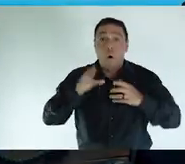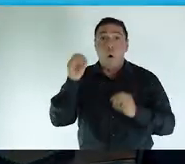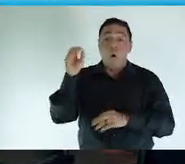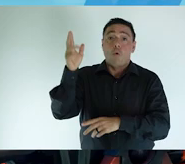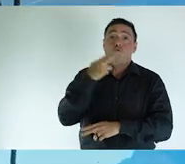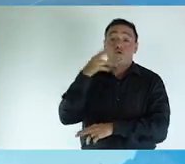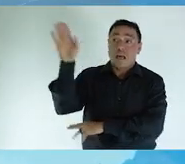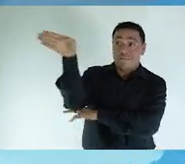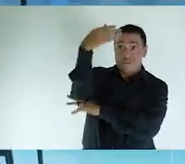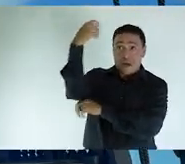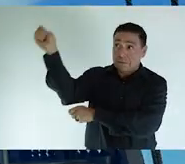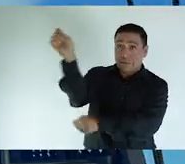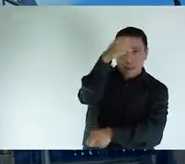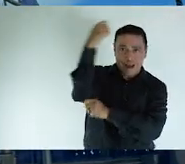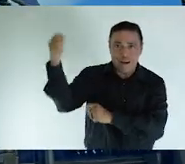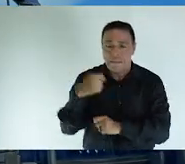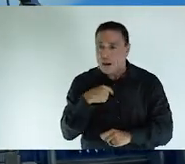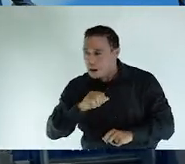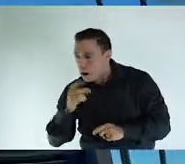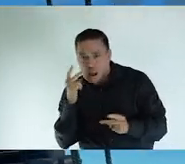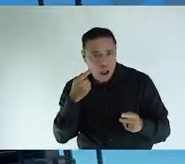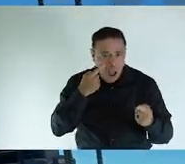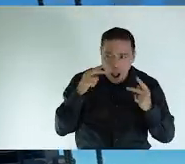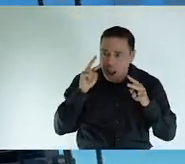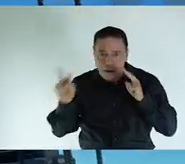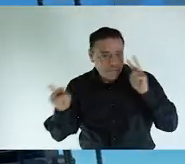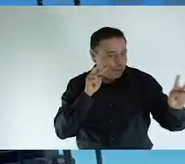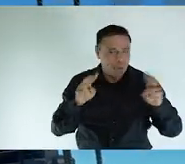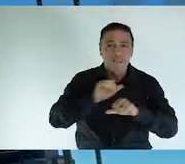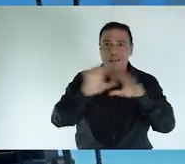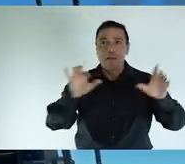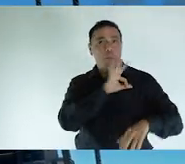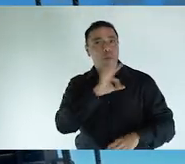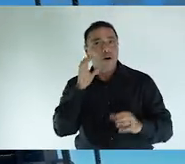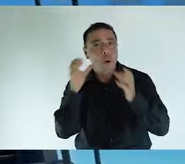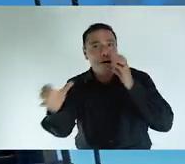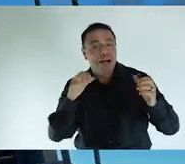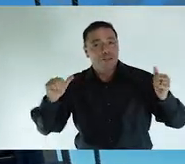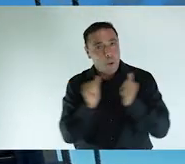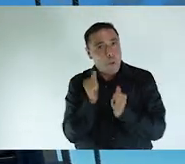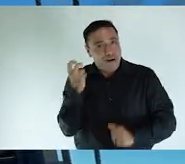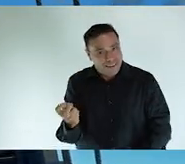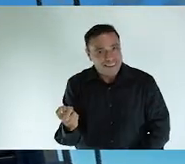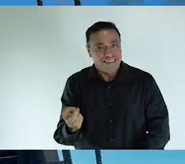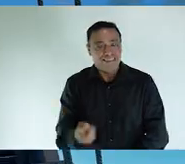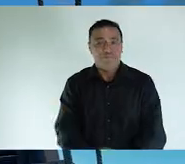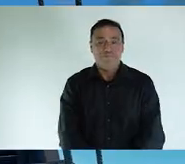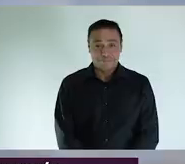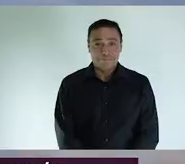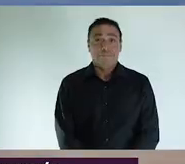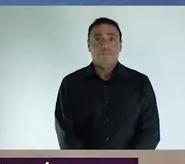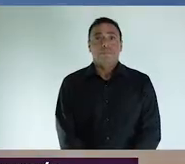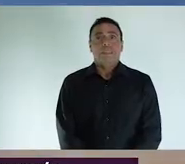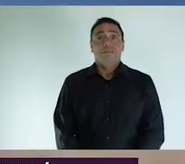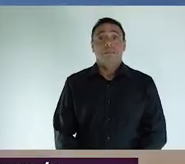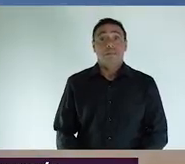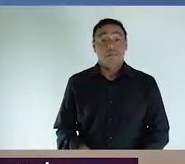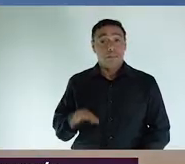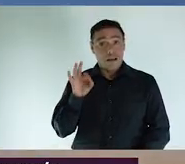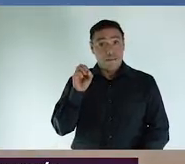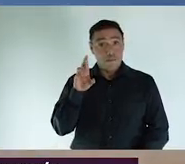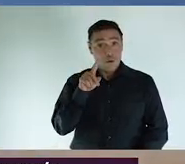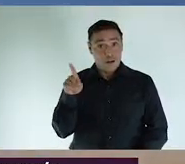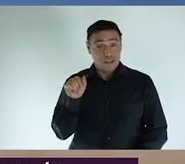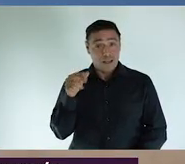mar, con todo lo que eso implica. Para esto tenemos señales acústicas y hápticas como un soporte extra. Forza